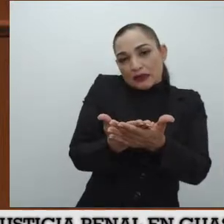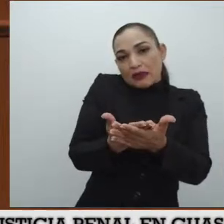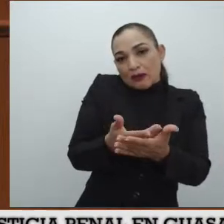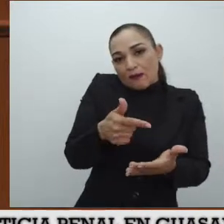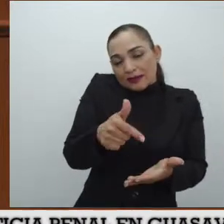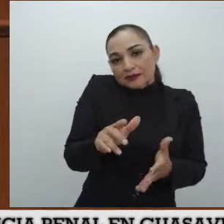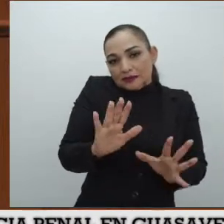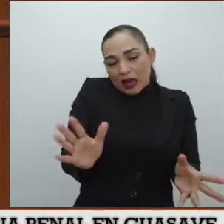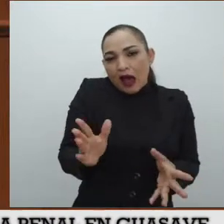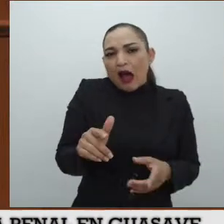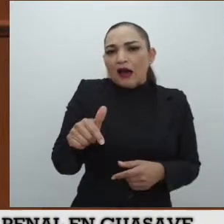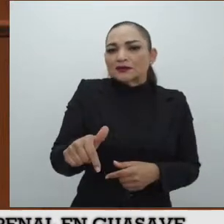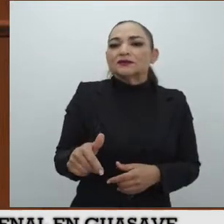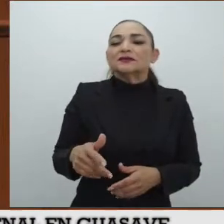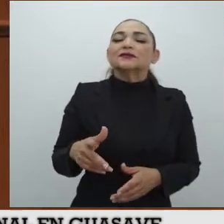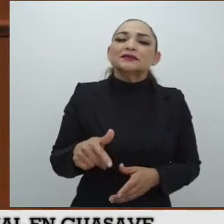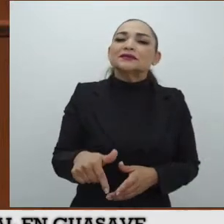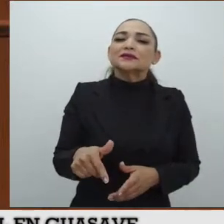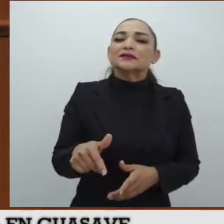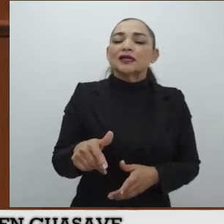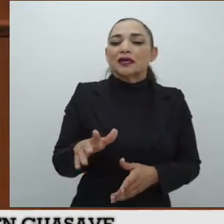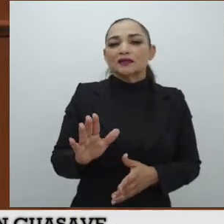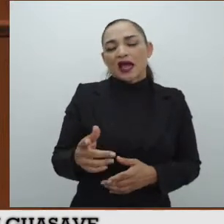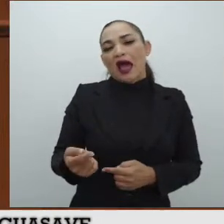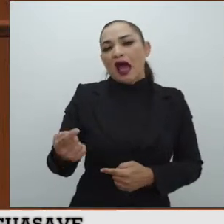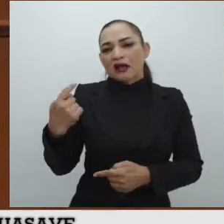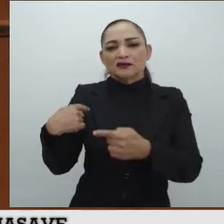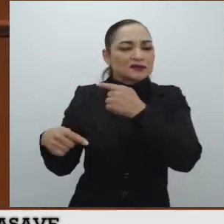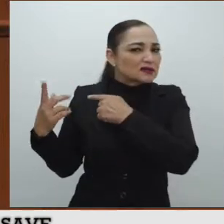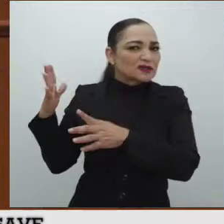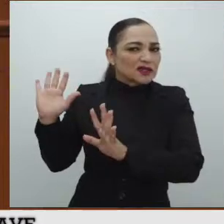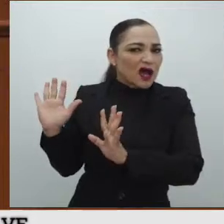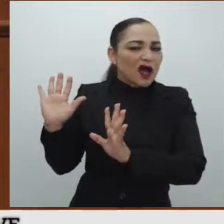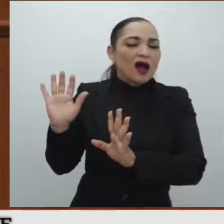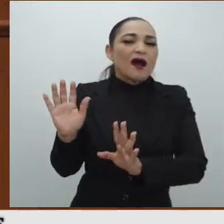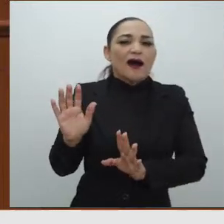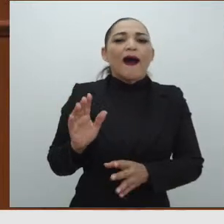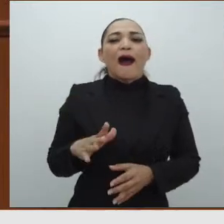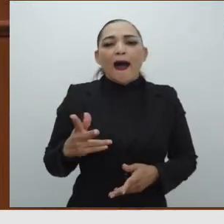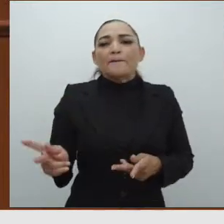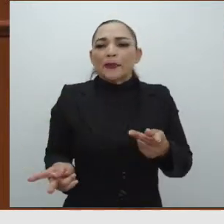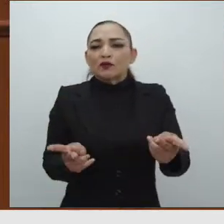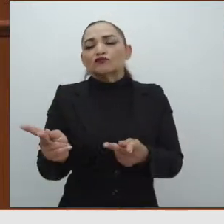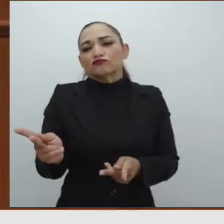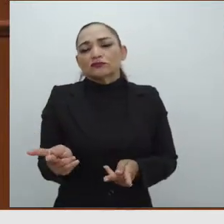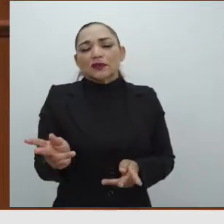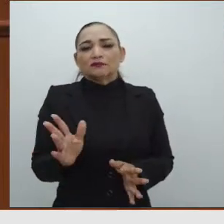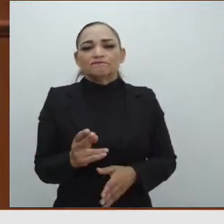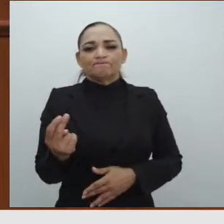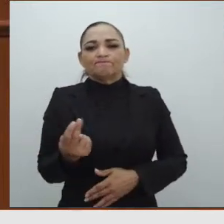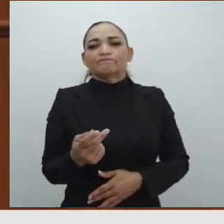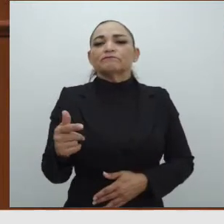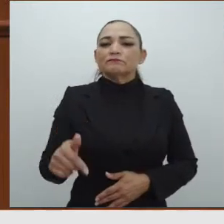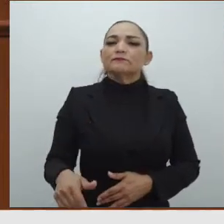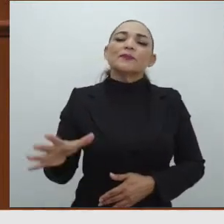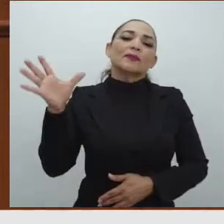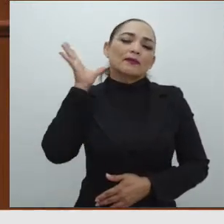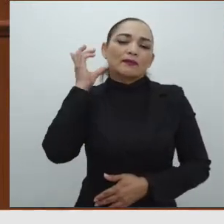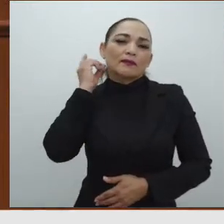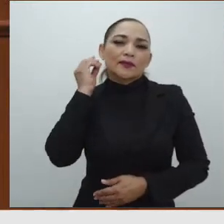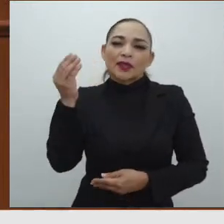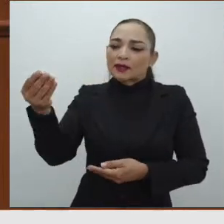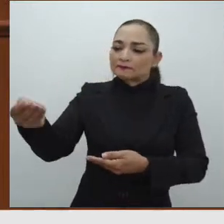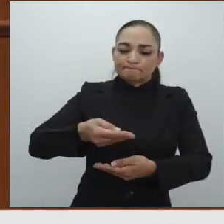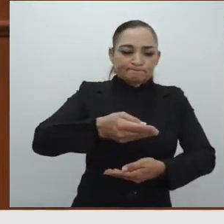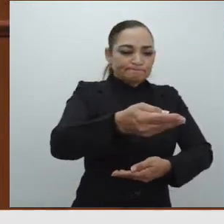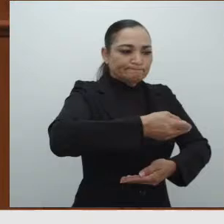lo que he escuchado, existen los consensos necesarios. A este Congreso han llegado diversas iniciativas